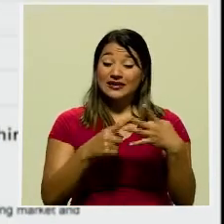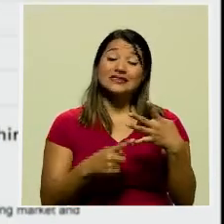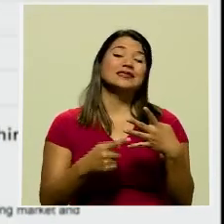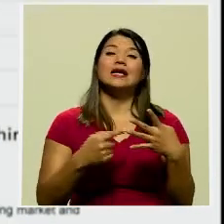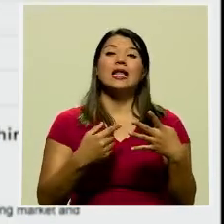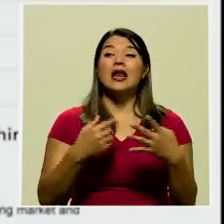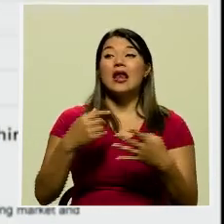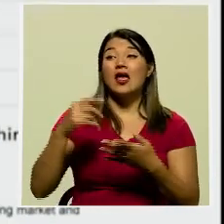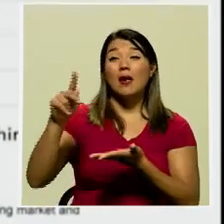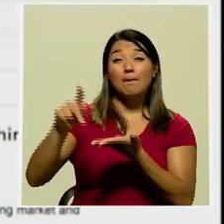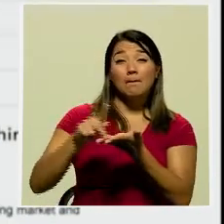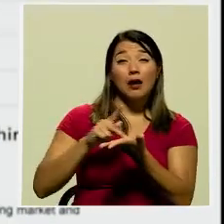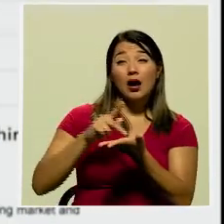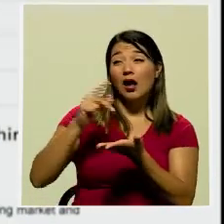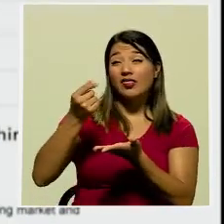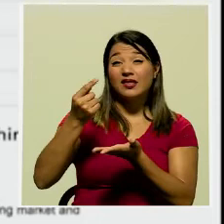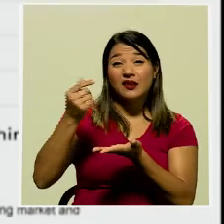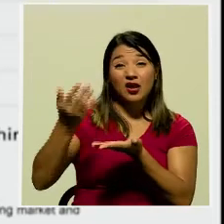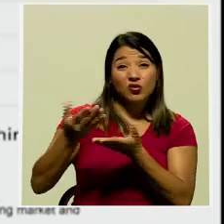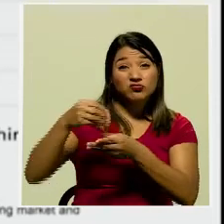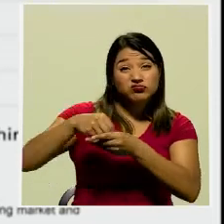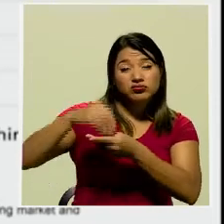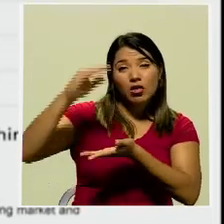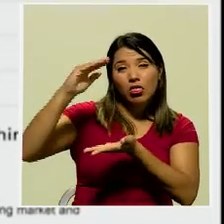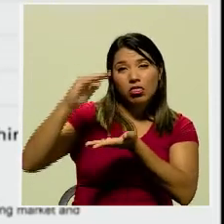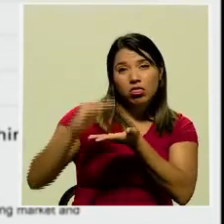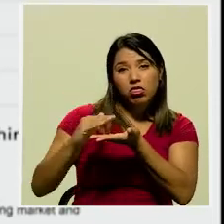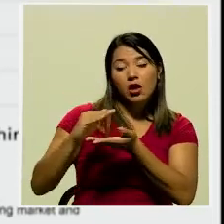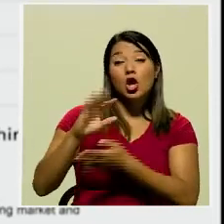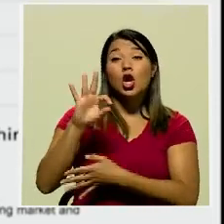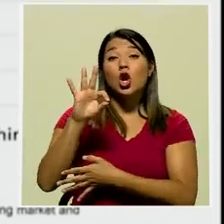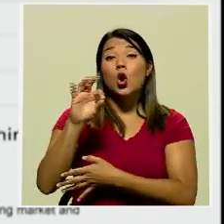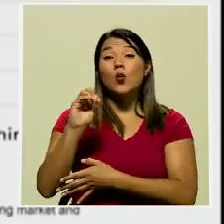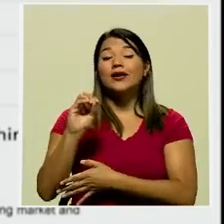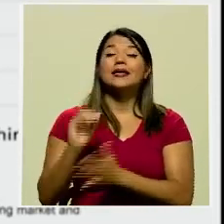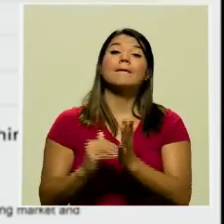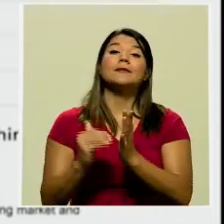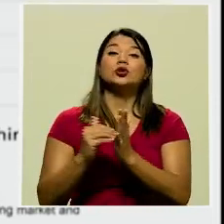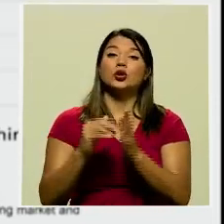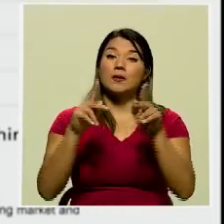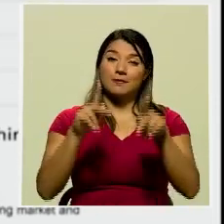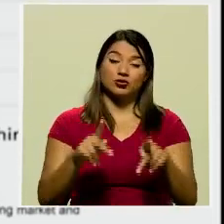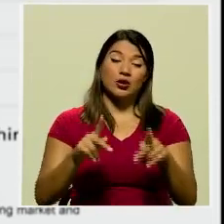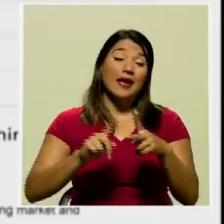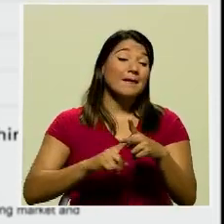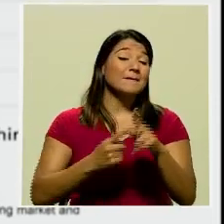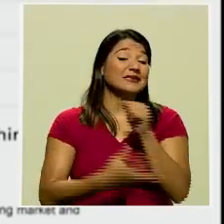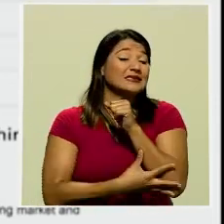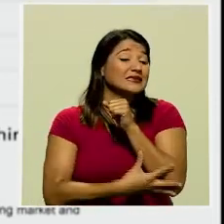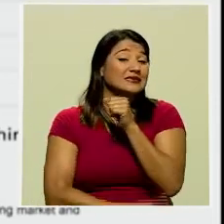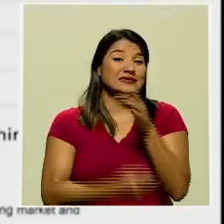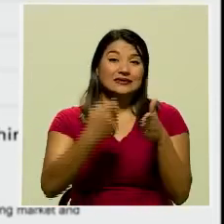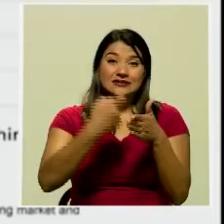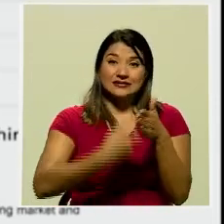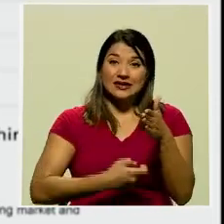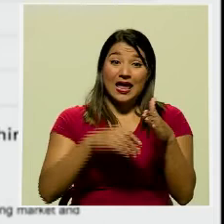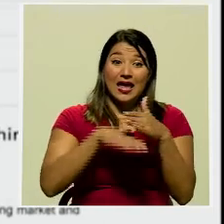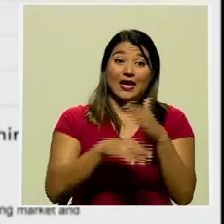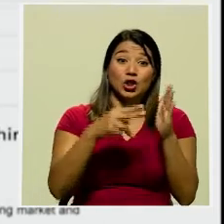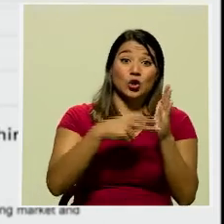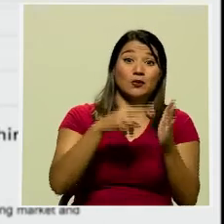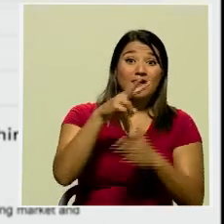ingresos desproporcionadas. Se espera que más de 90 millones de personas entren en la pobreza extrema entre 2020 y